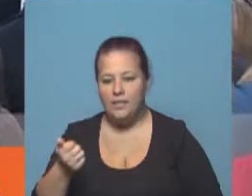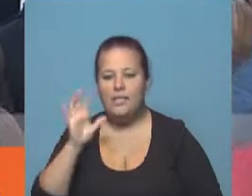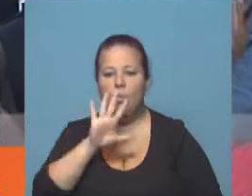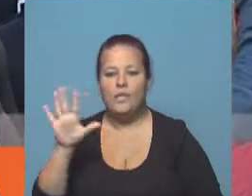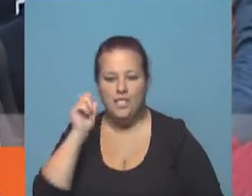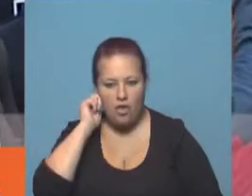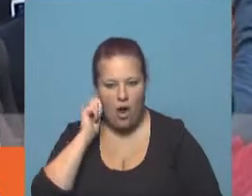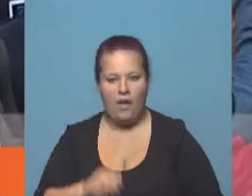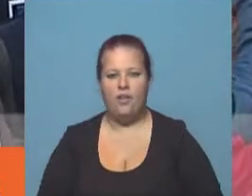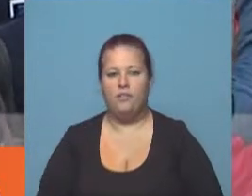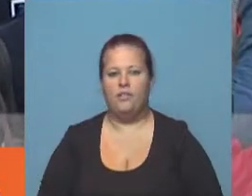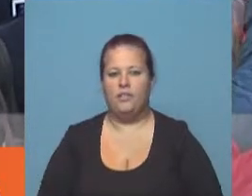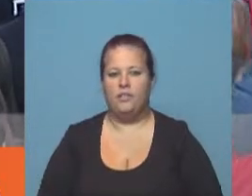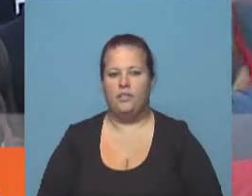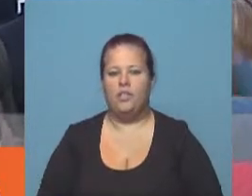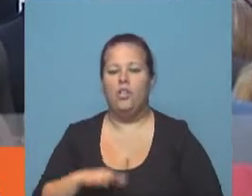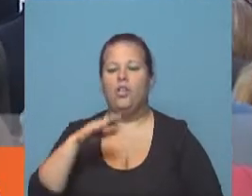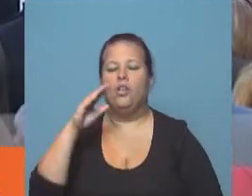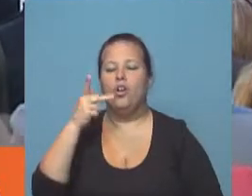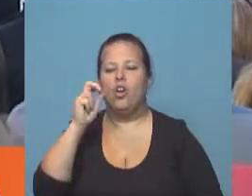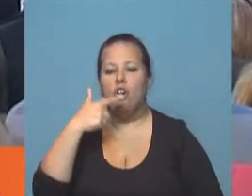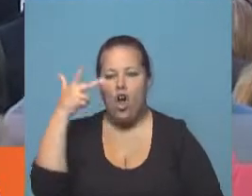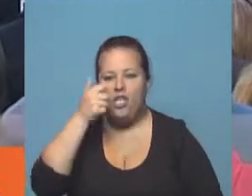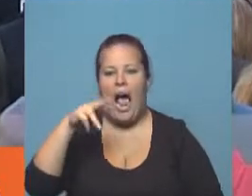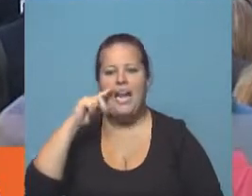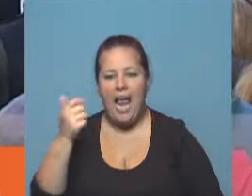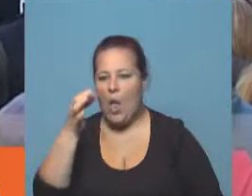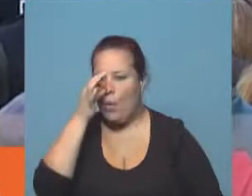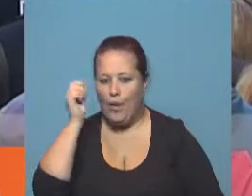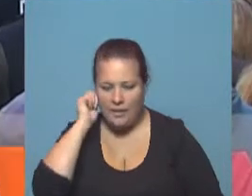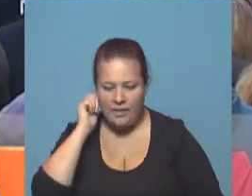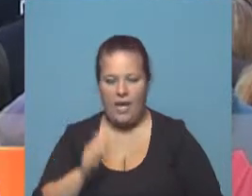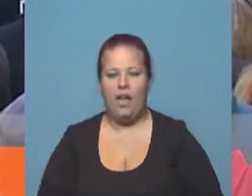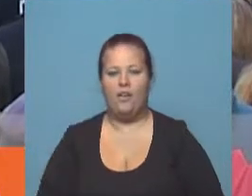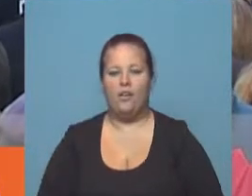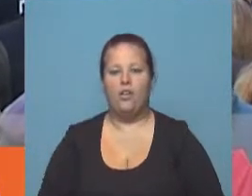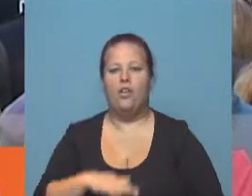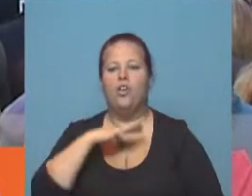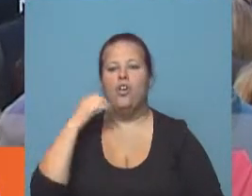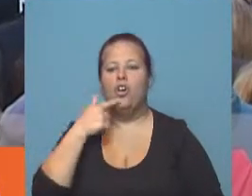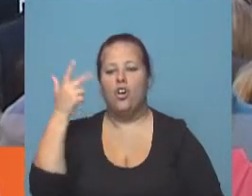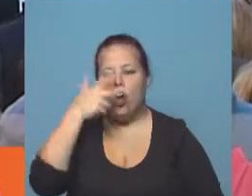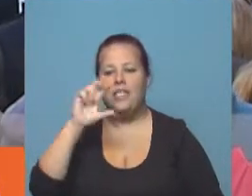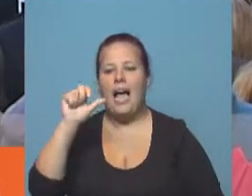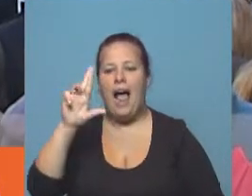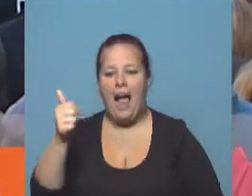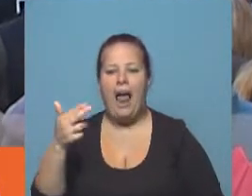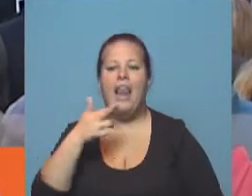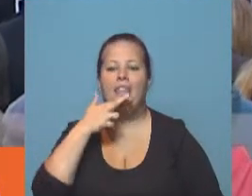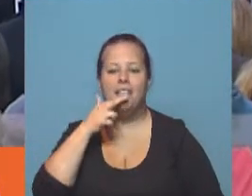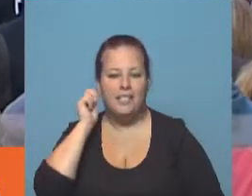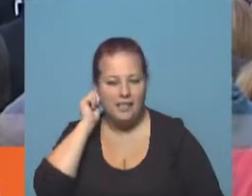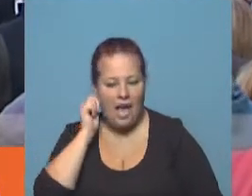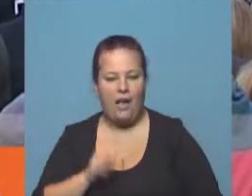años. Josh Analia Verónica, 20 años. Josh Carla Andrea, 17